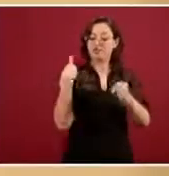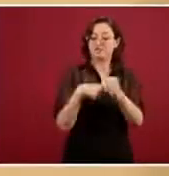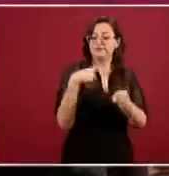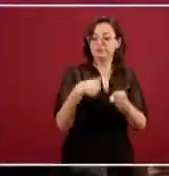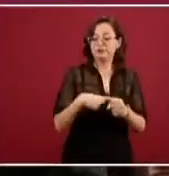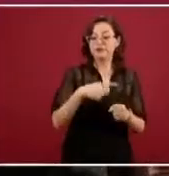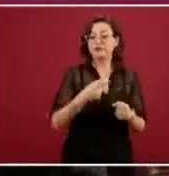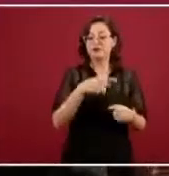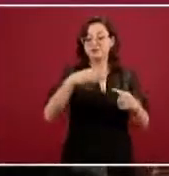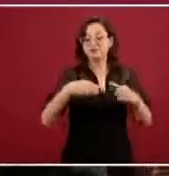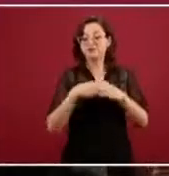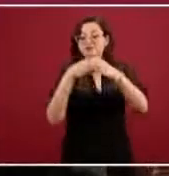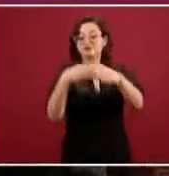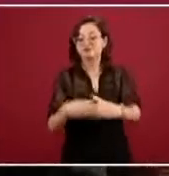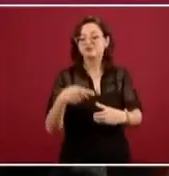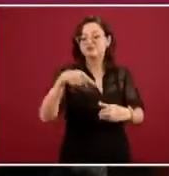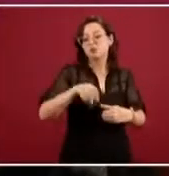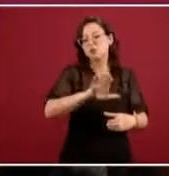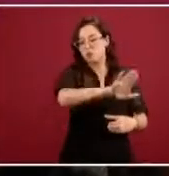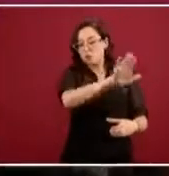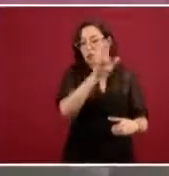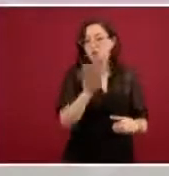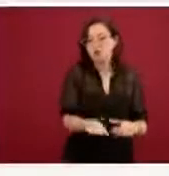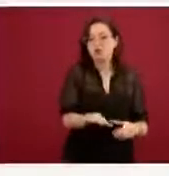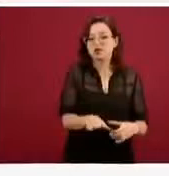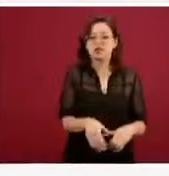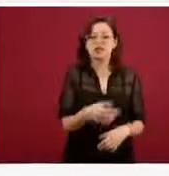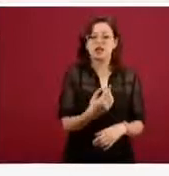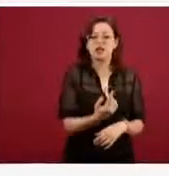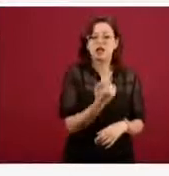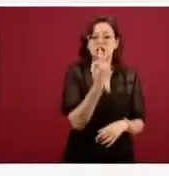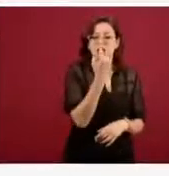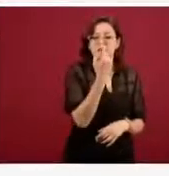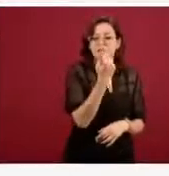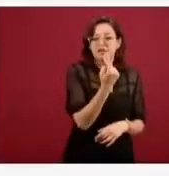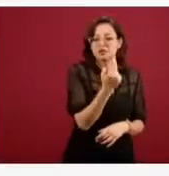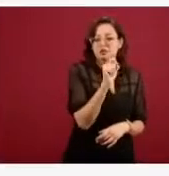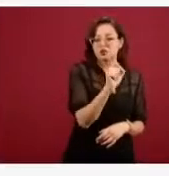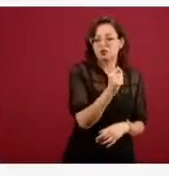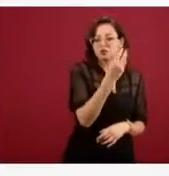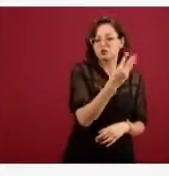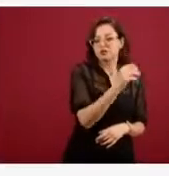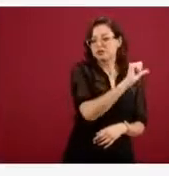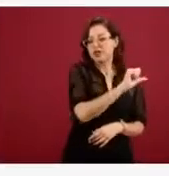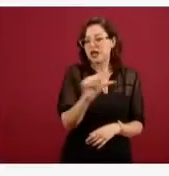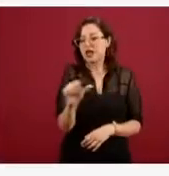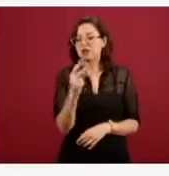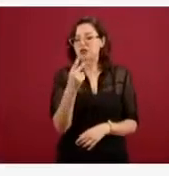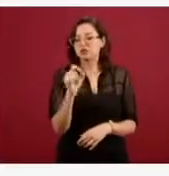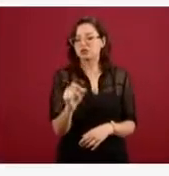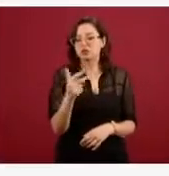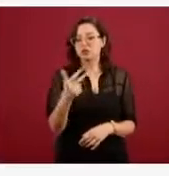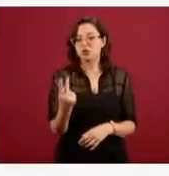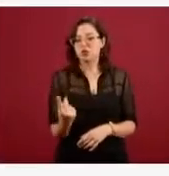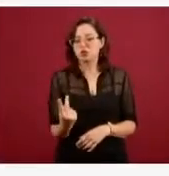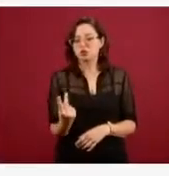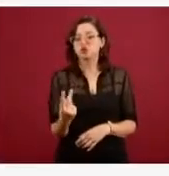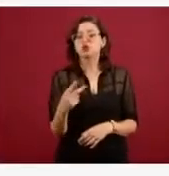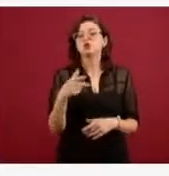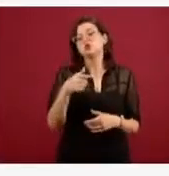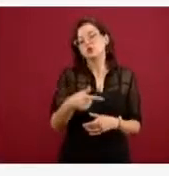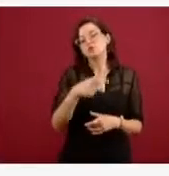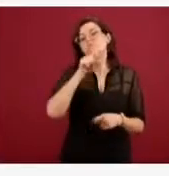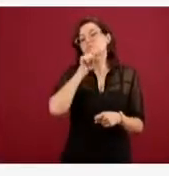yendo desde un 23.53 hasta un 2.82, y varía lógicamente